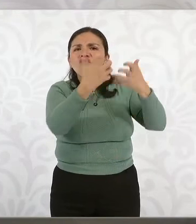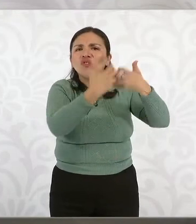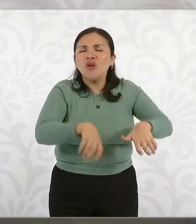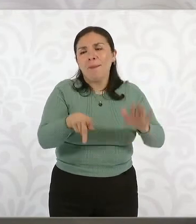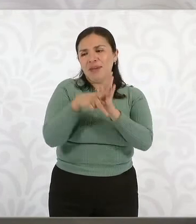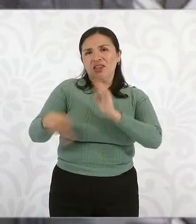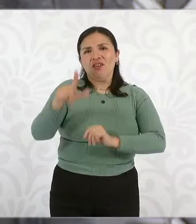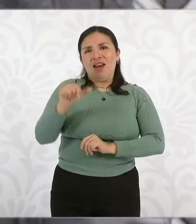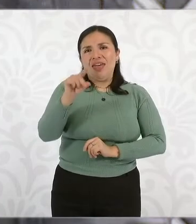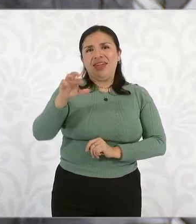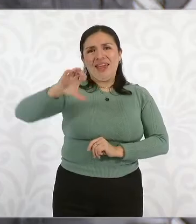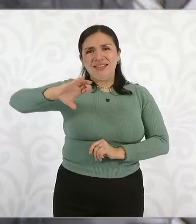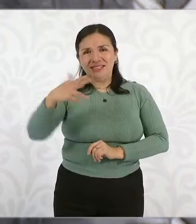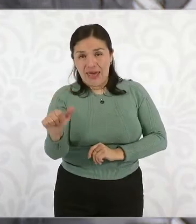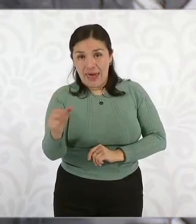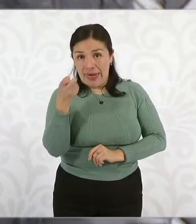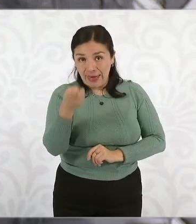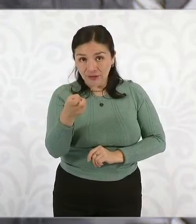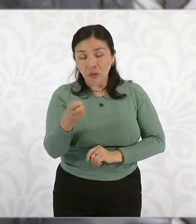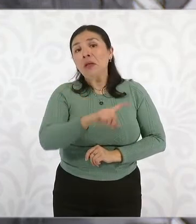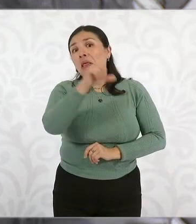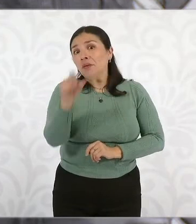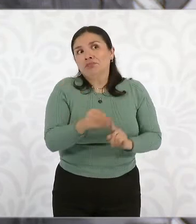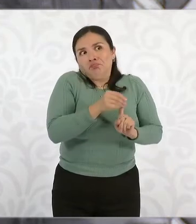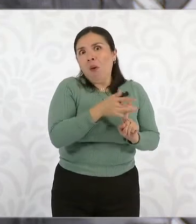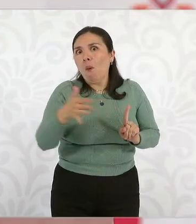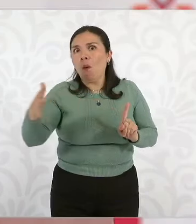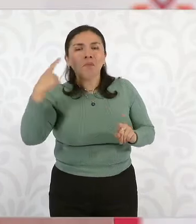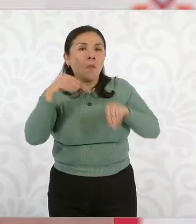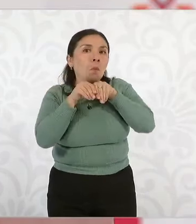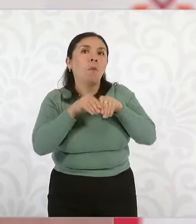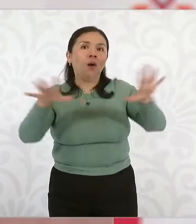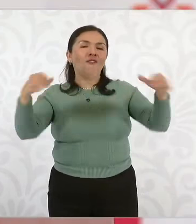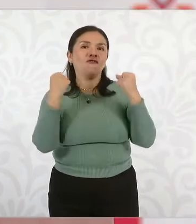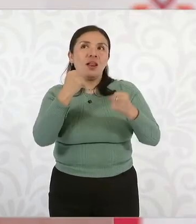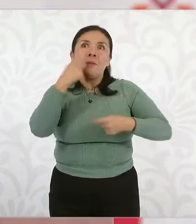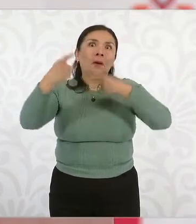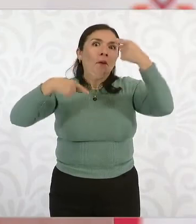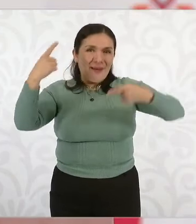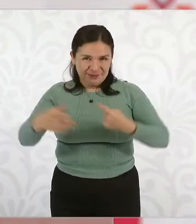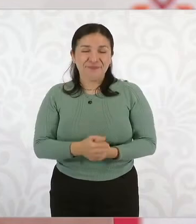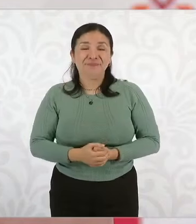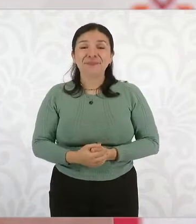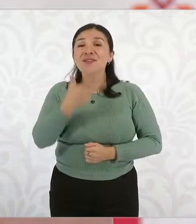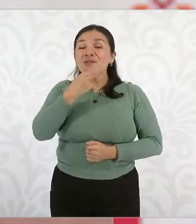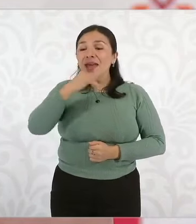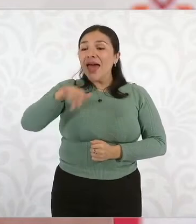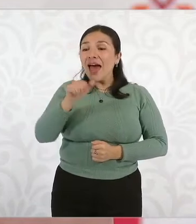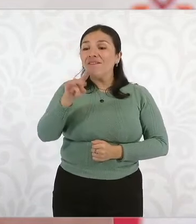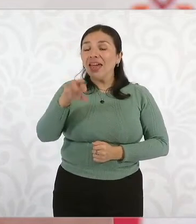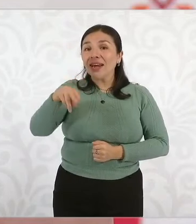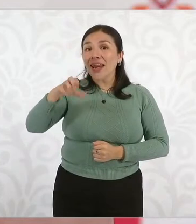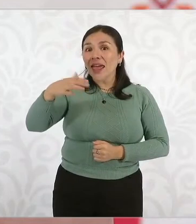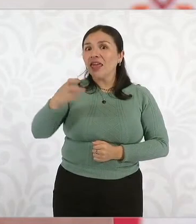derecha a diario. A partir de ahí se viene pues todo este escándalo. Entonces, Javier Negre dice, no es